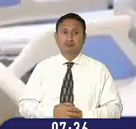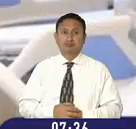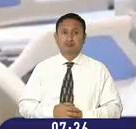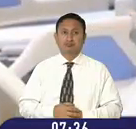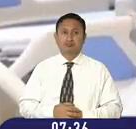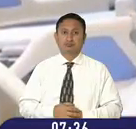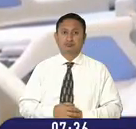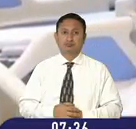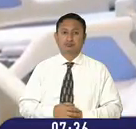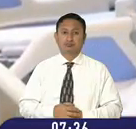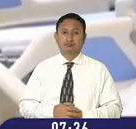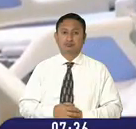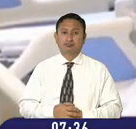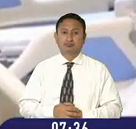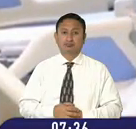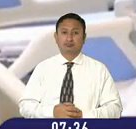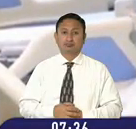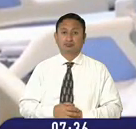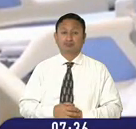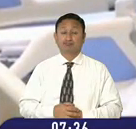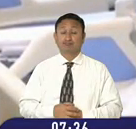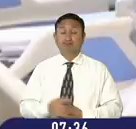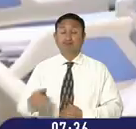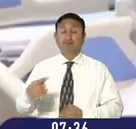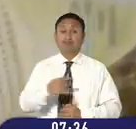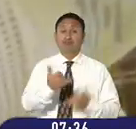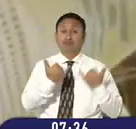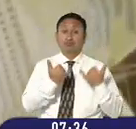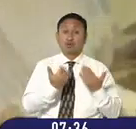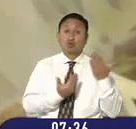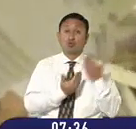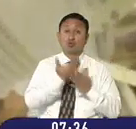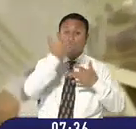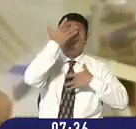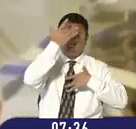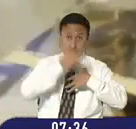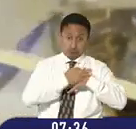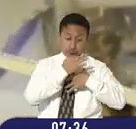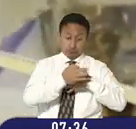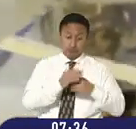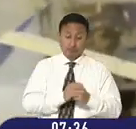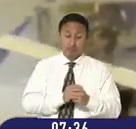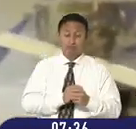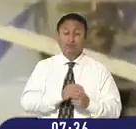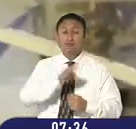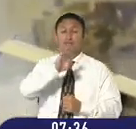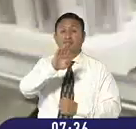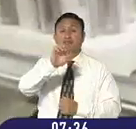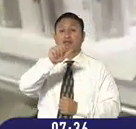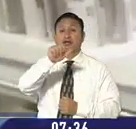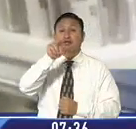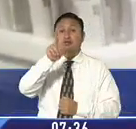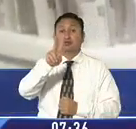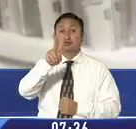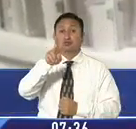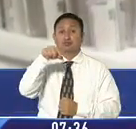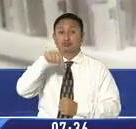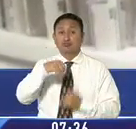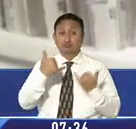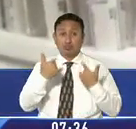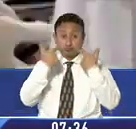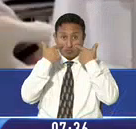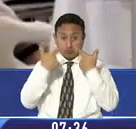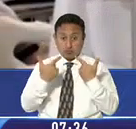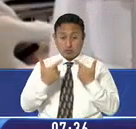Se trata de una versión de la variante Omicron. La subvariante BA2 detectada en Dinamarca está siendo monitoreada por investigadores